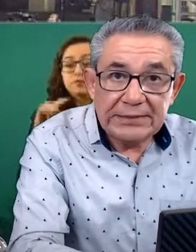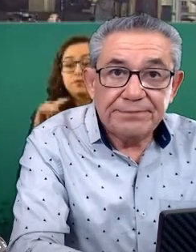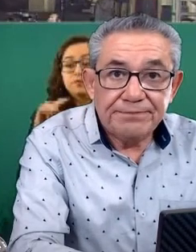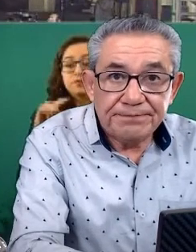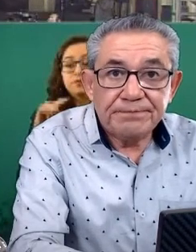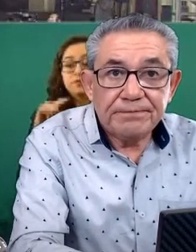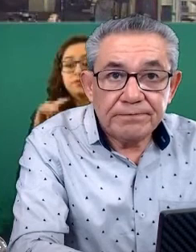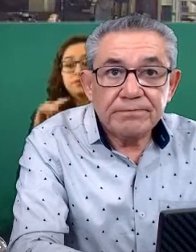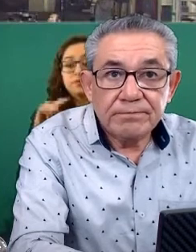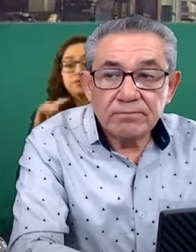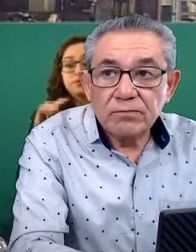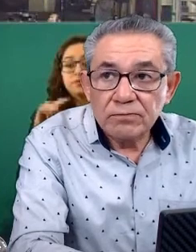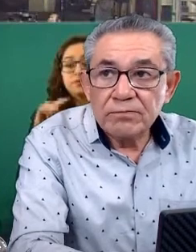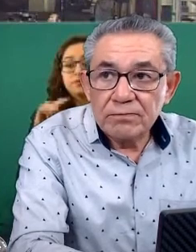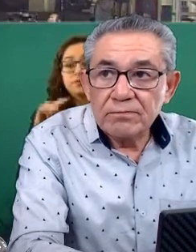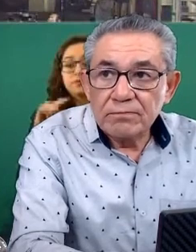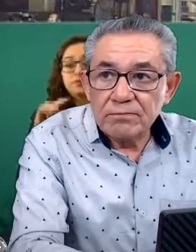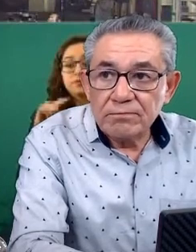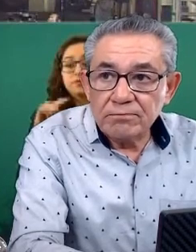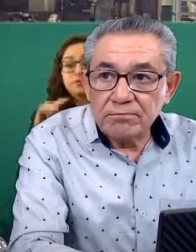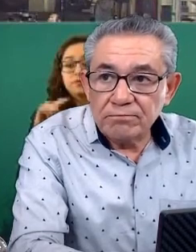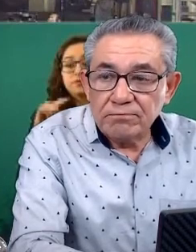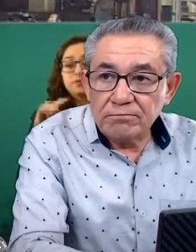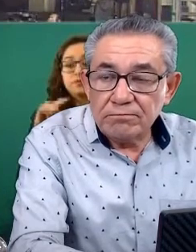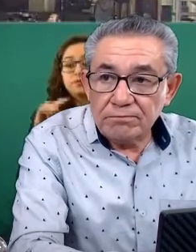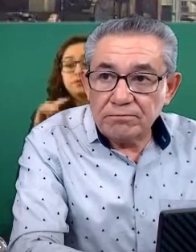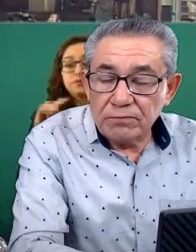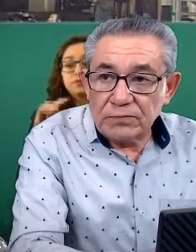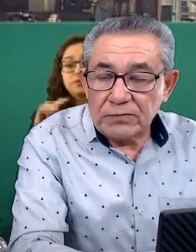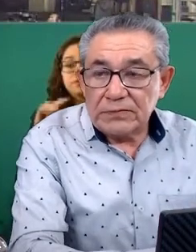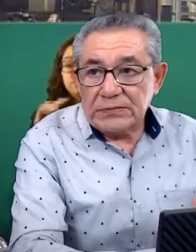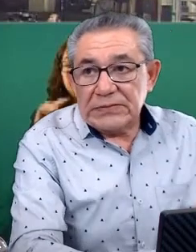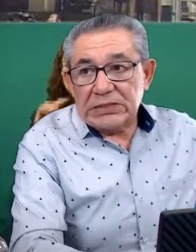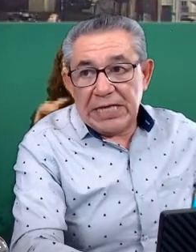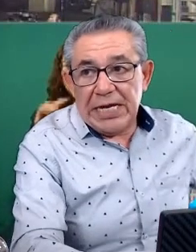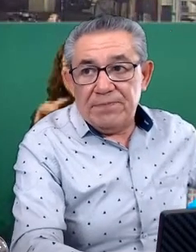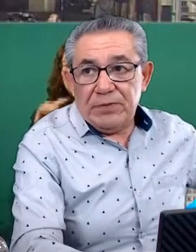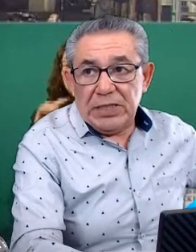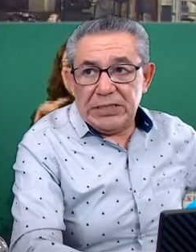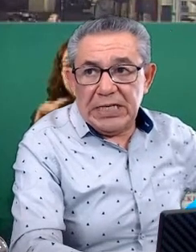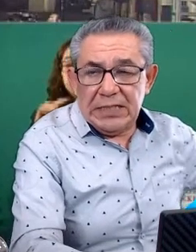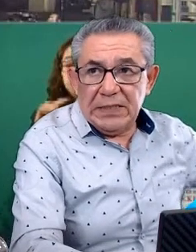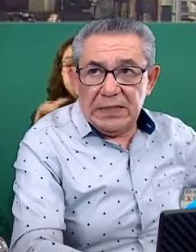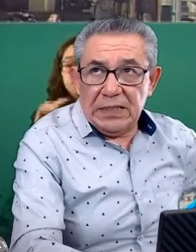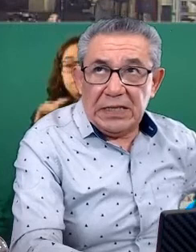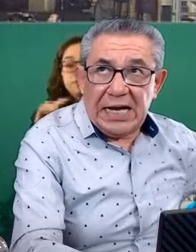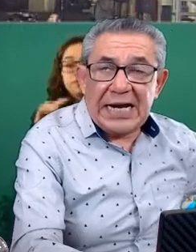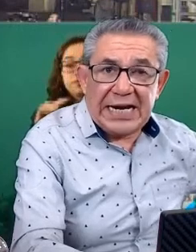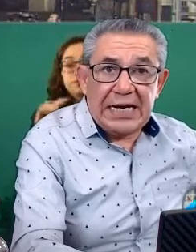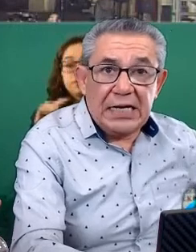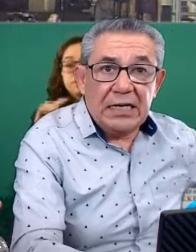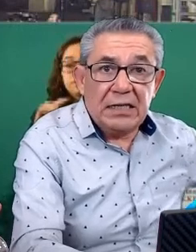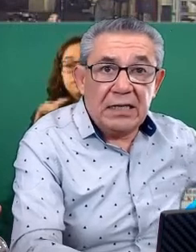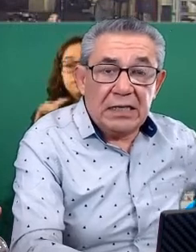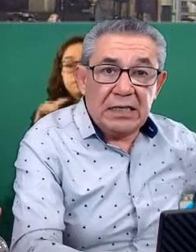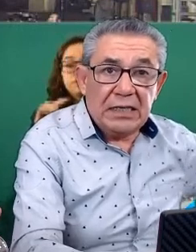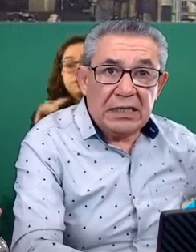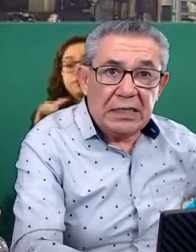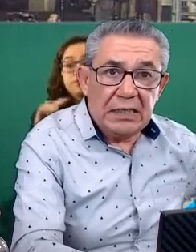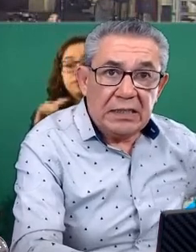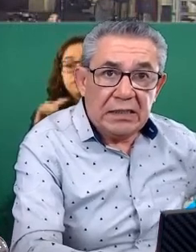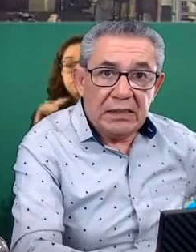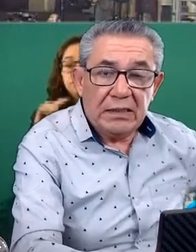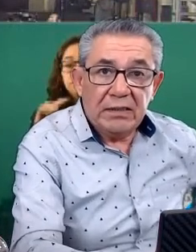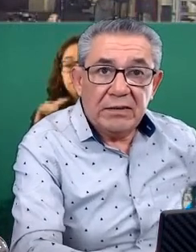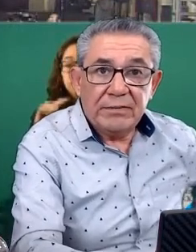Aureoles, antes de él que estuvo el otro rufián del PRD, Víctor. Sí, sí, sí. Recuerda muy Ángel. Bien cómo la tuta,